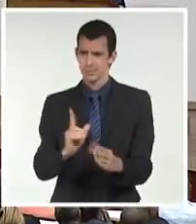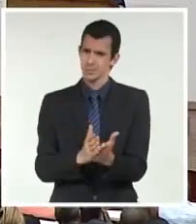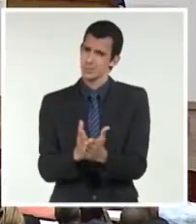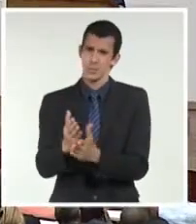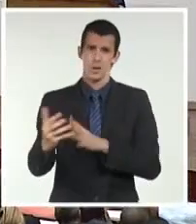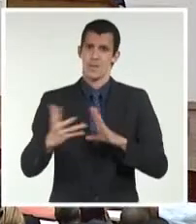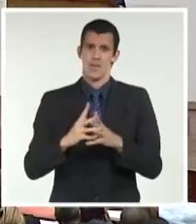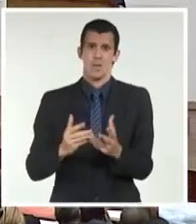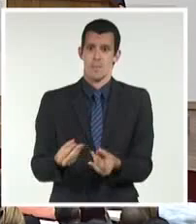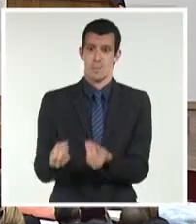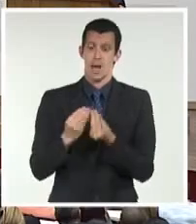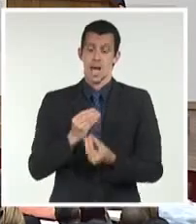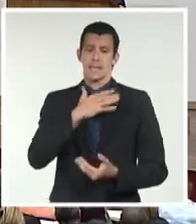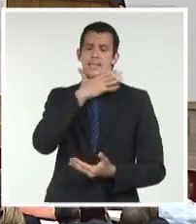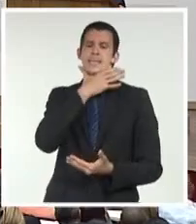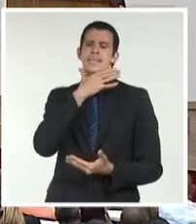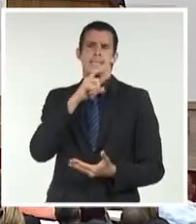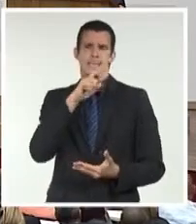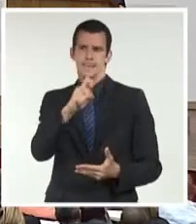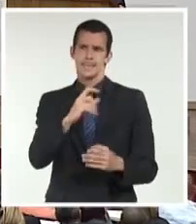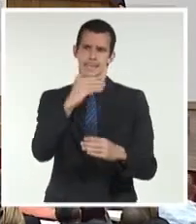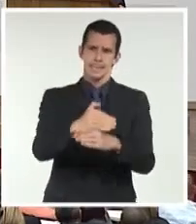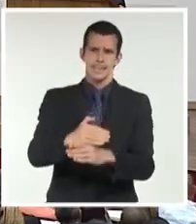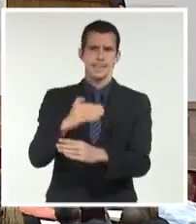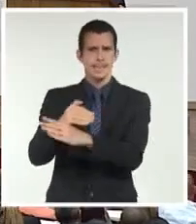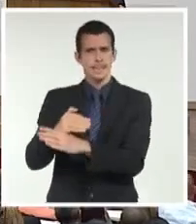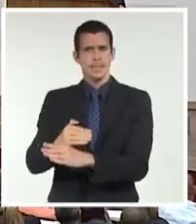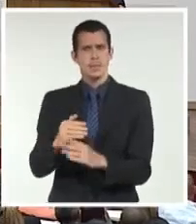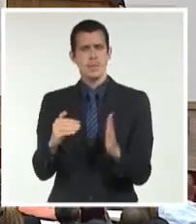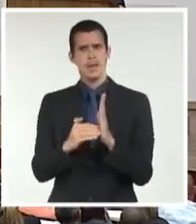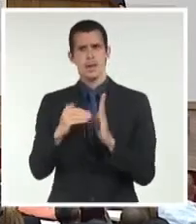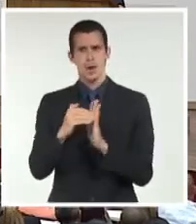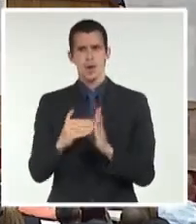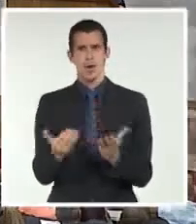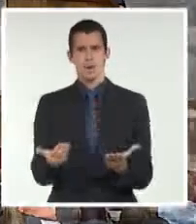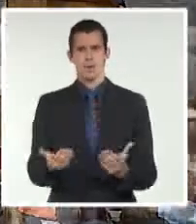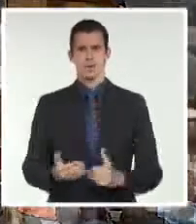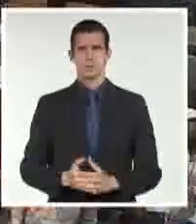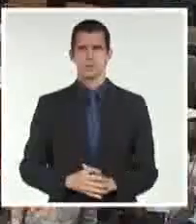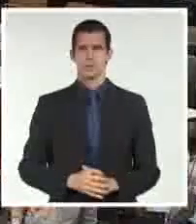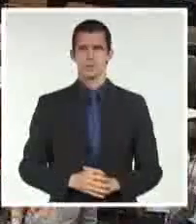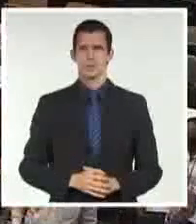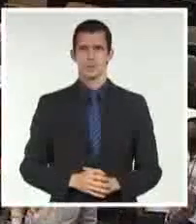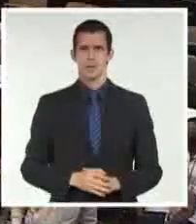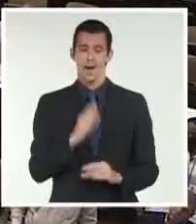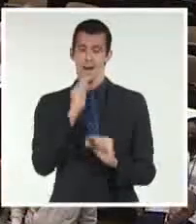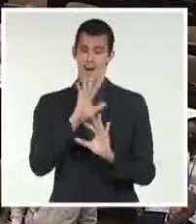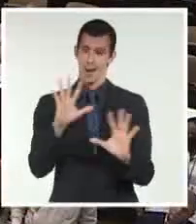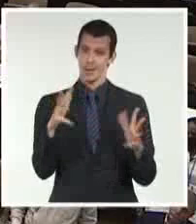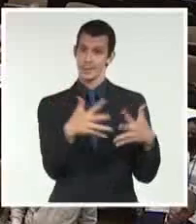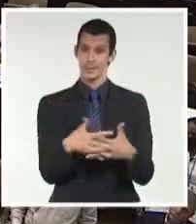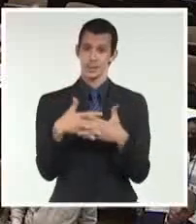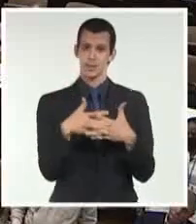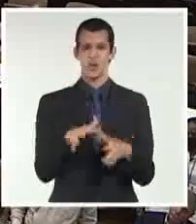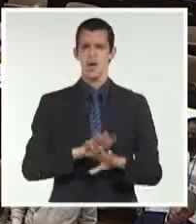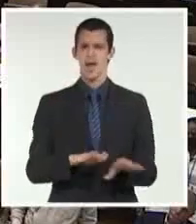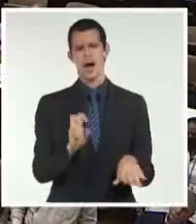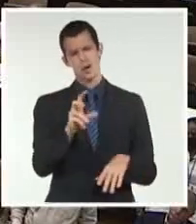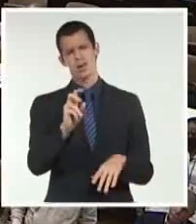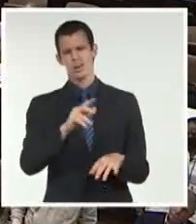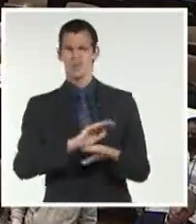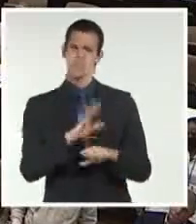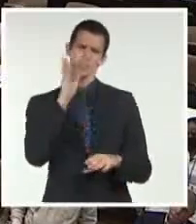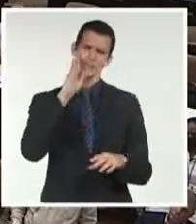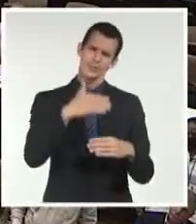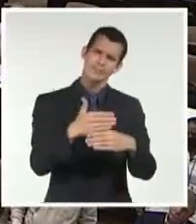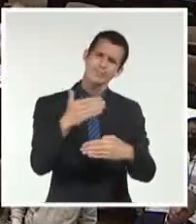El imperialismo no va a abandonar con facilidad esa arma despiadada contra Cuba. La solución a los problemas económicos tendremos